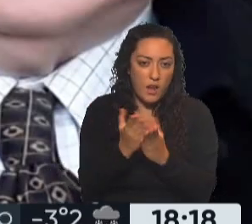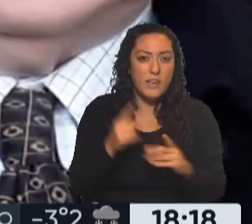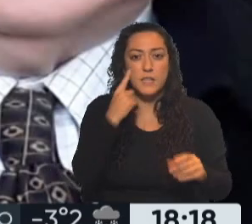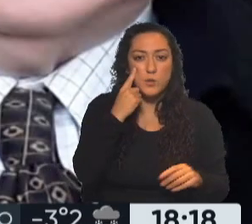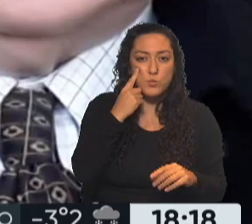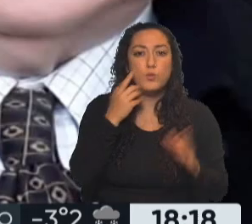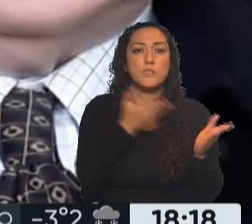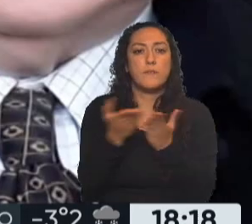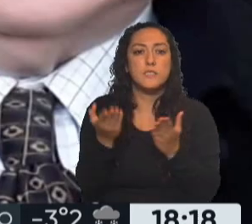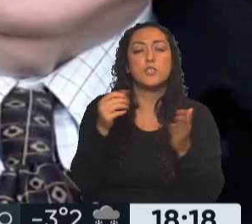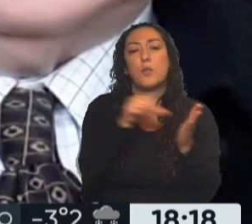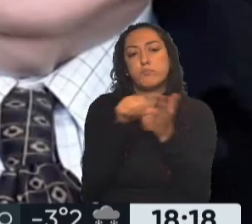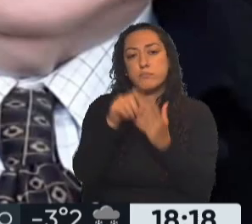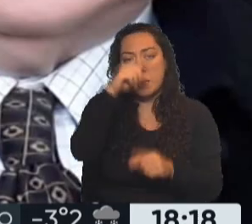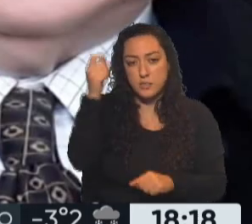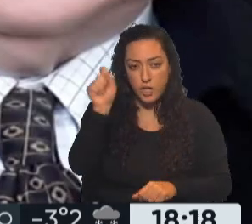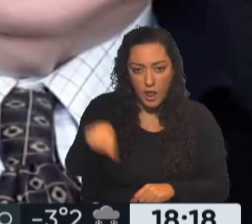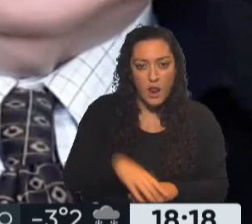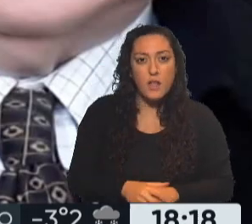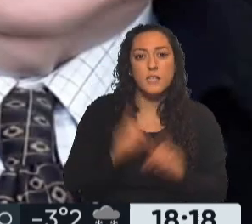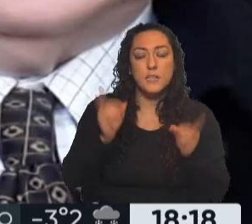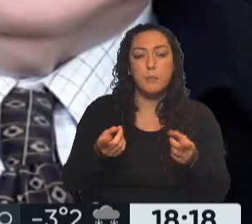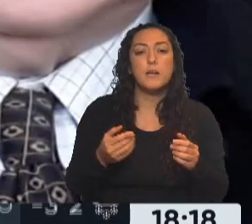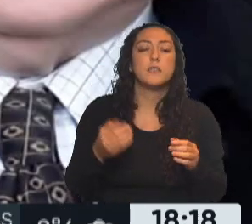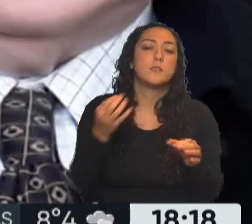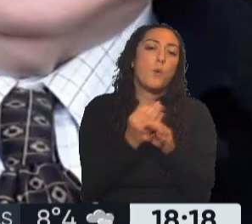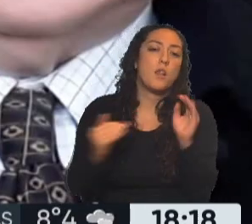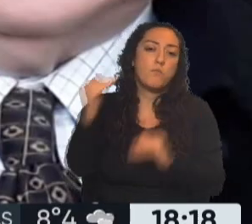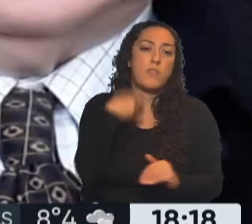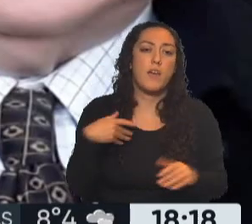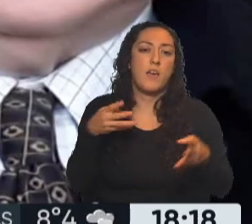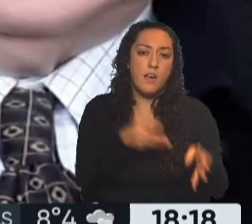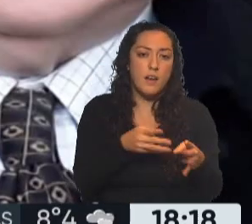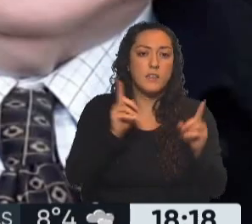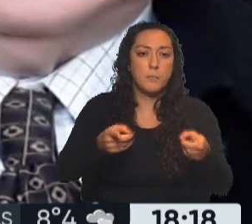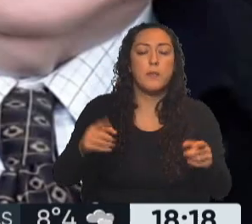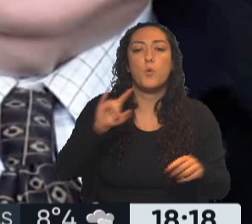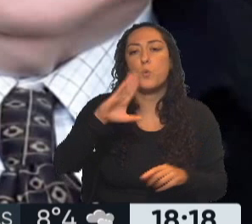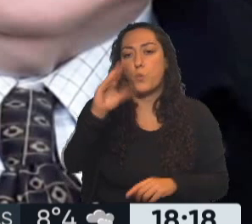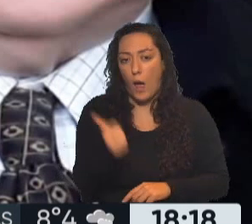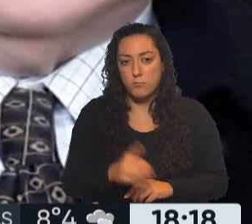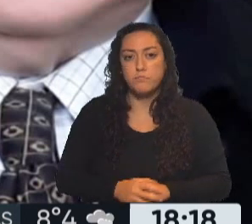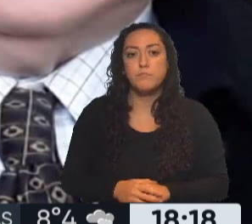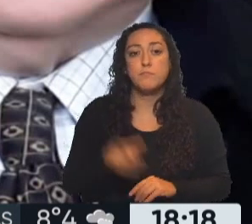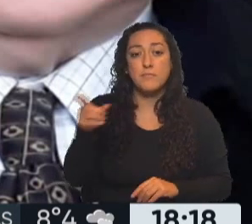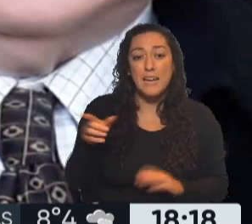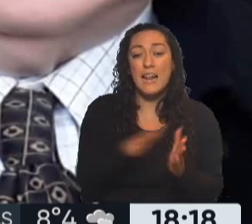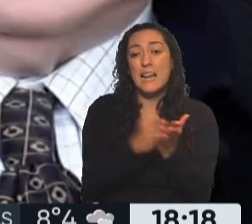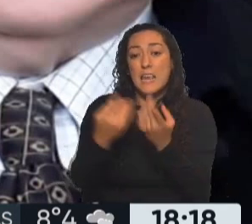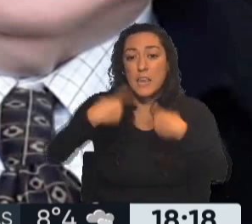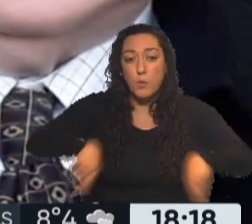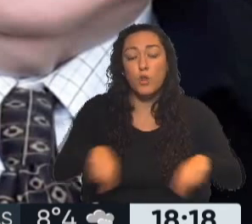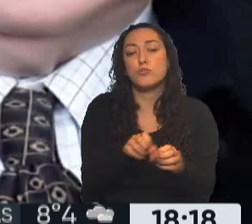Servicio Exterior de la Nación, de la Escuela Superior de Guerra y de la Universidad de Buenos Aires. Publicó, entre otros